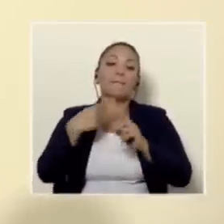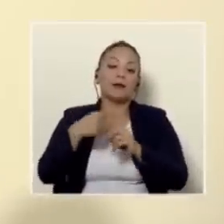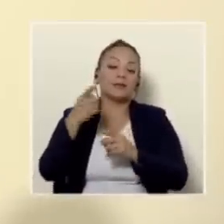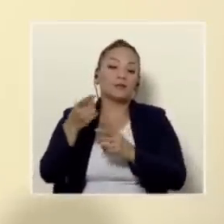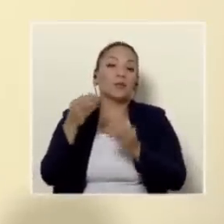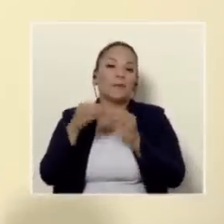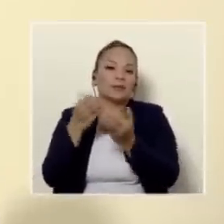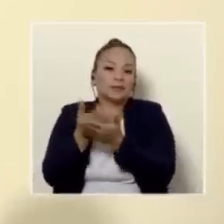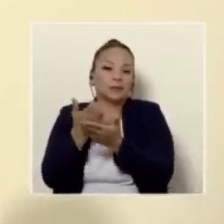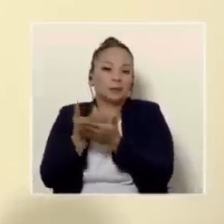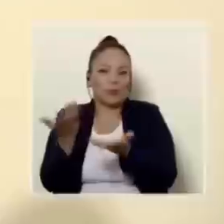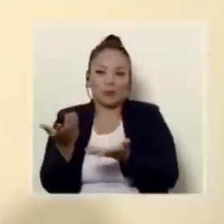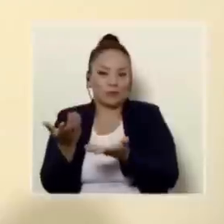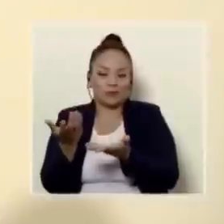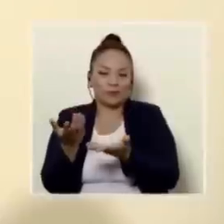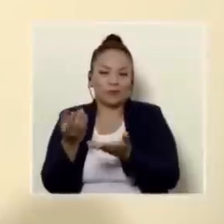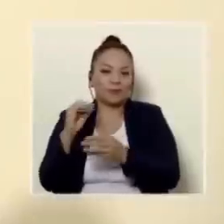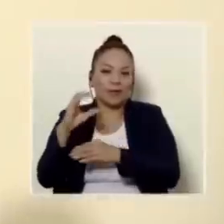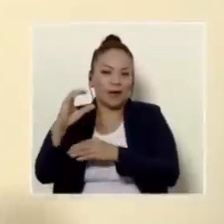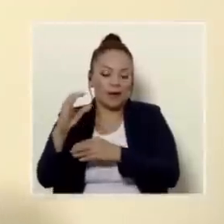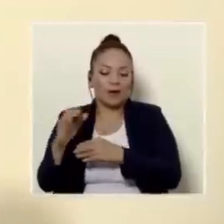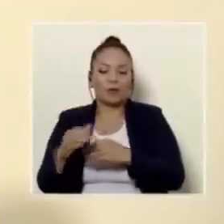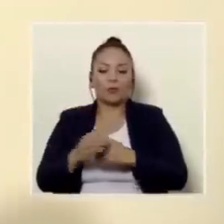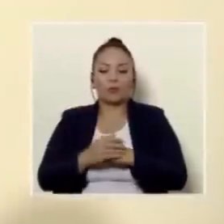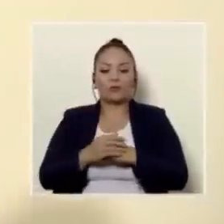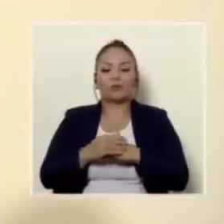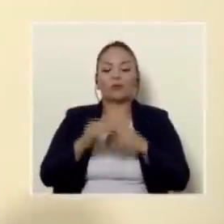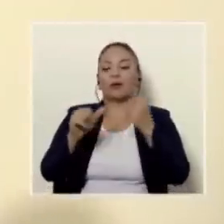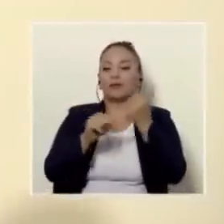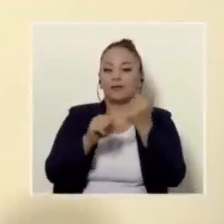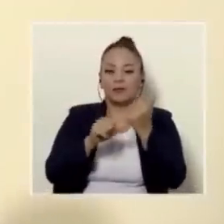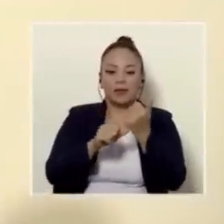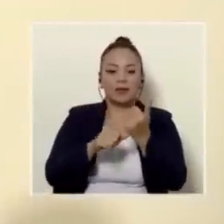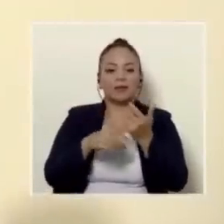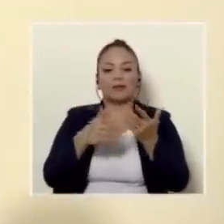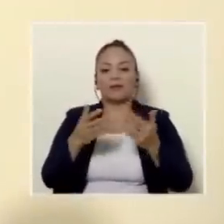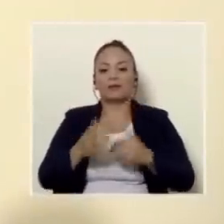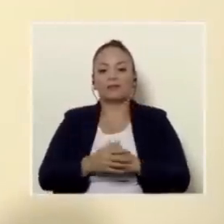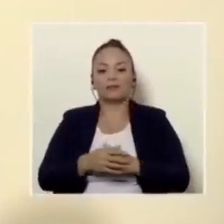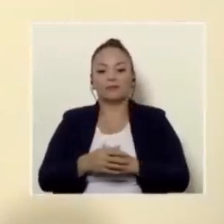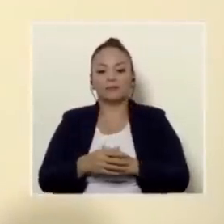un salario, una asistente o